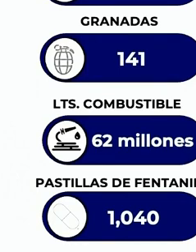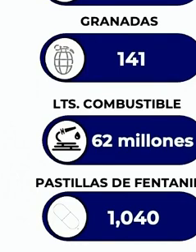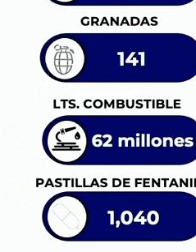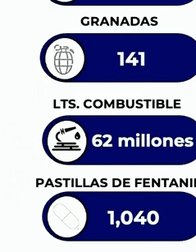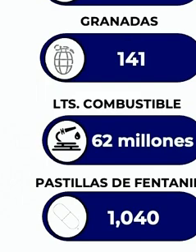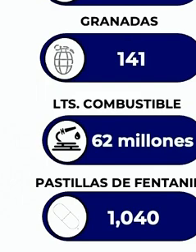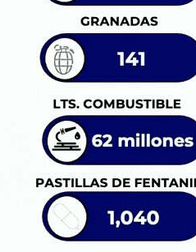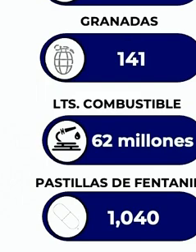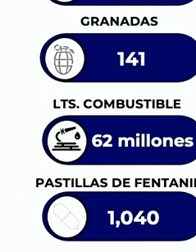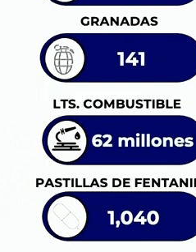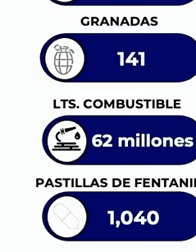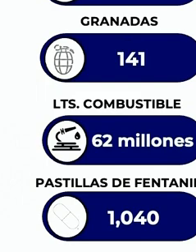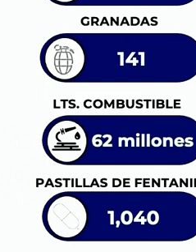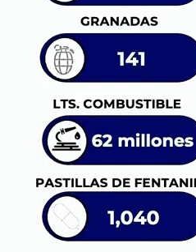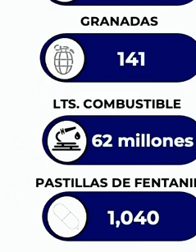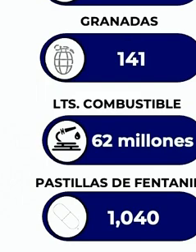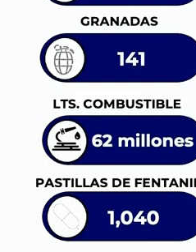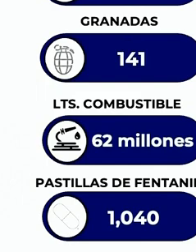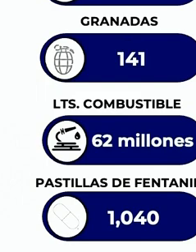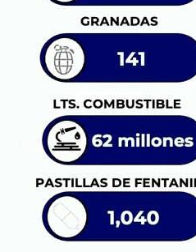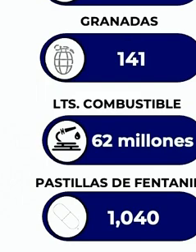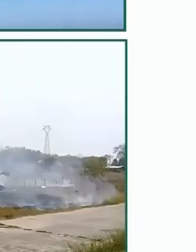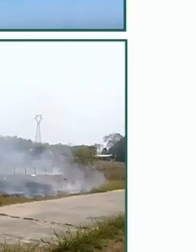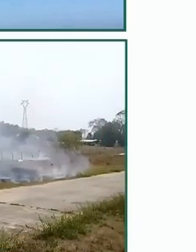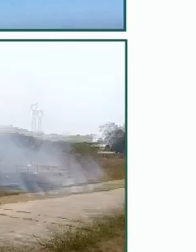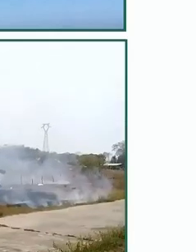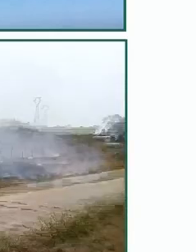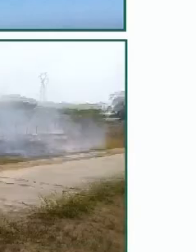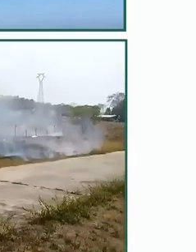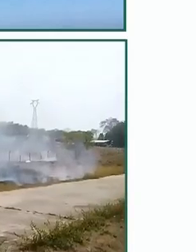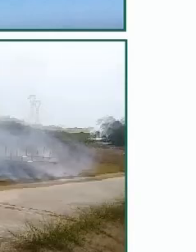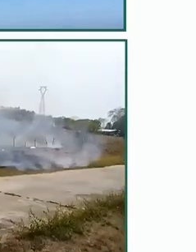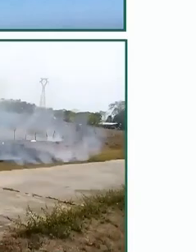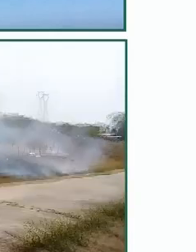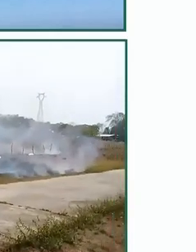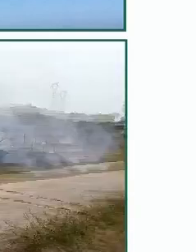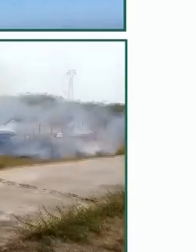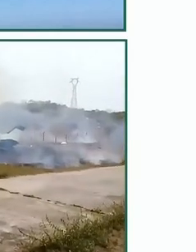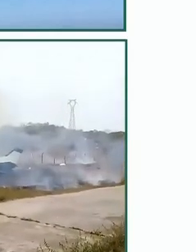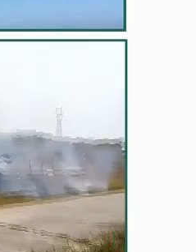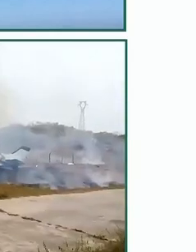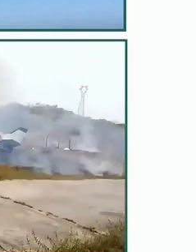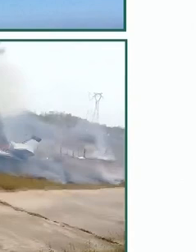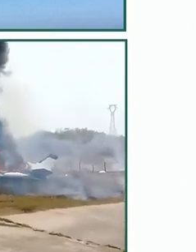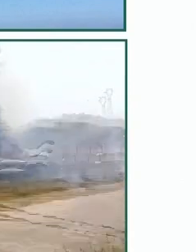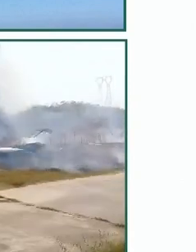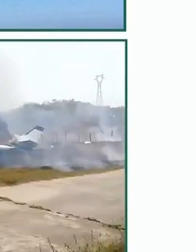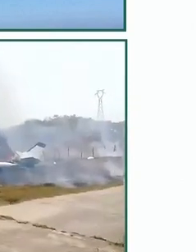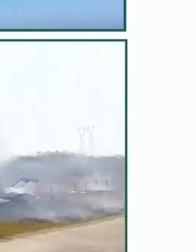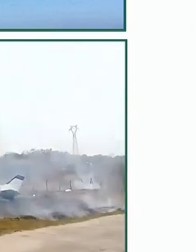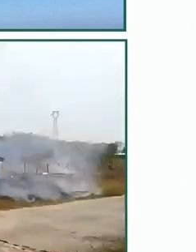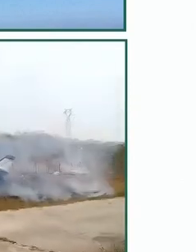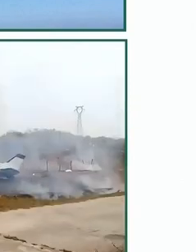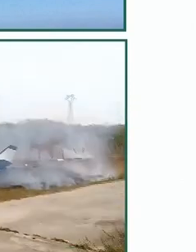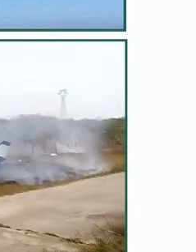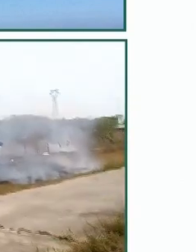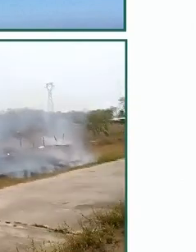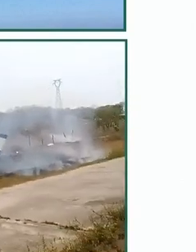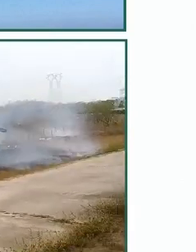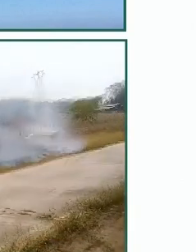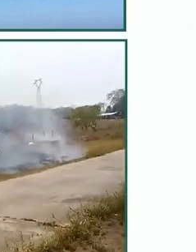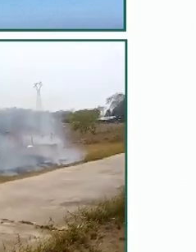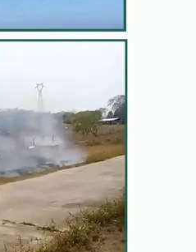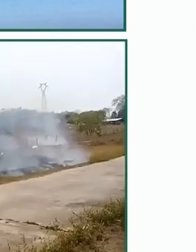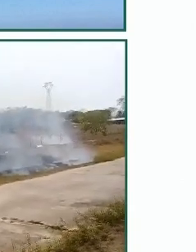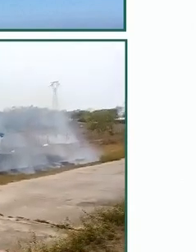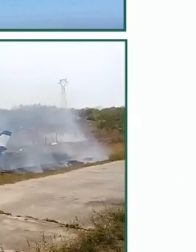de alertamiento aéreo, trabajo de inteligencia aquí en el estado de Veracruz por parte de la Defensa Nacional, una traza de interés y desde